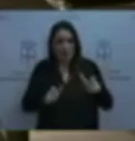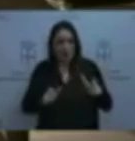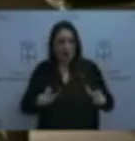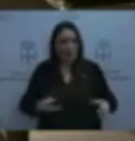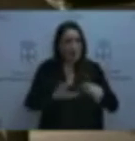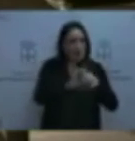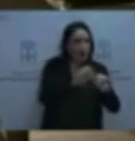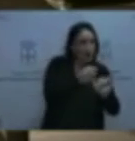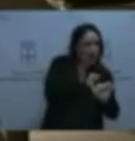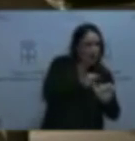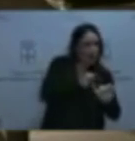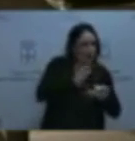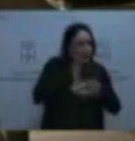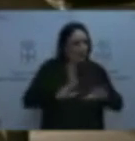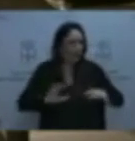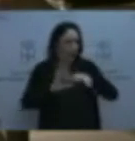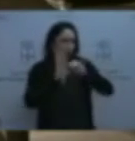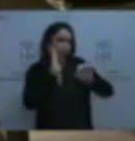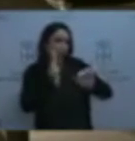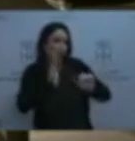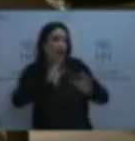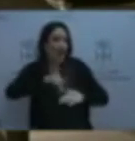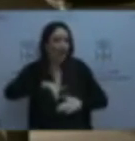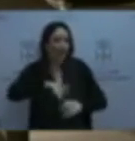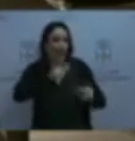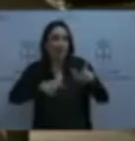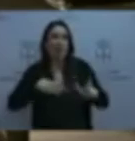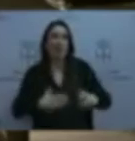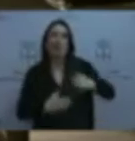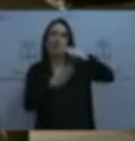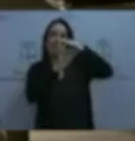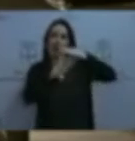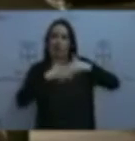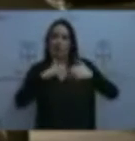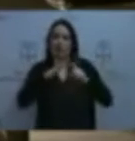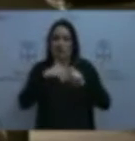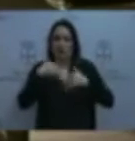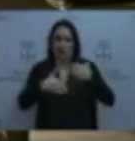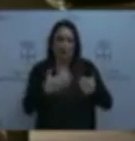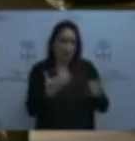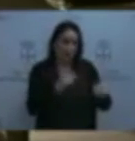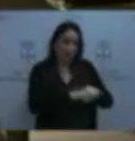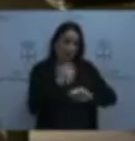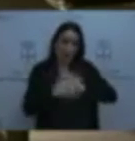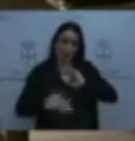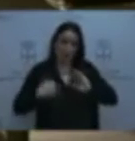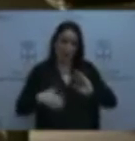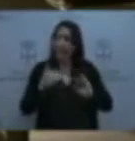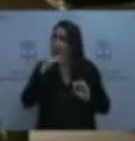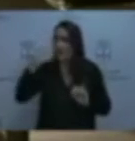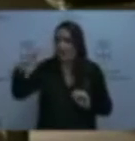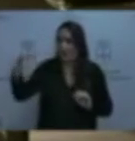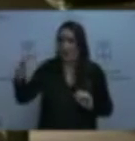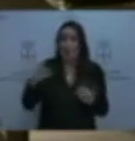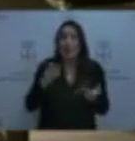corrupción se convierta en algo capaz de frenar esa maquinaria. Por eso le digo que poco importa, voy terminando, por eso